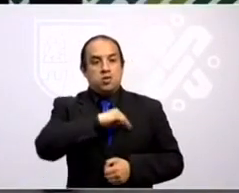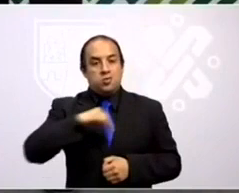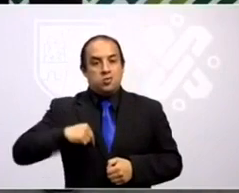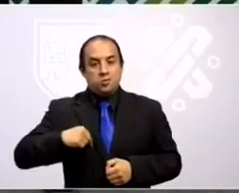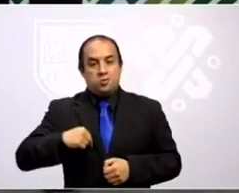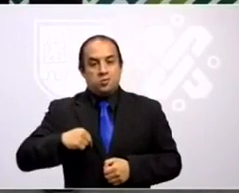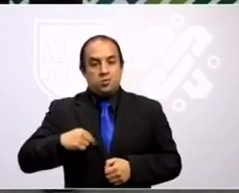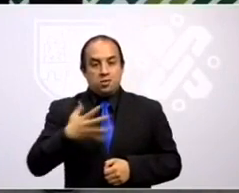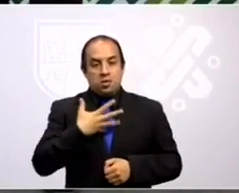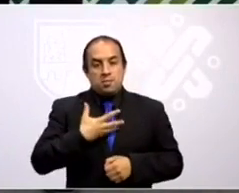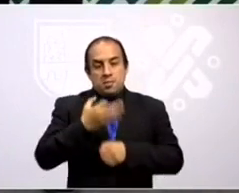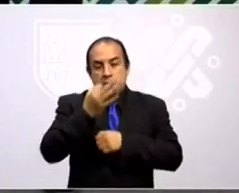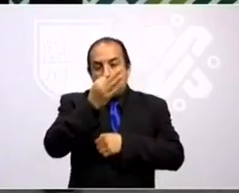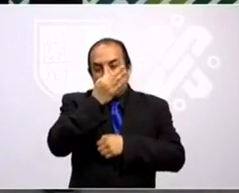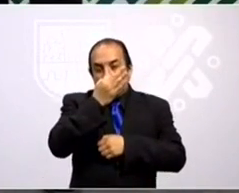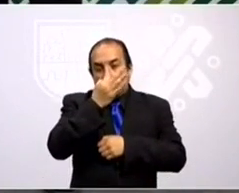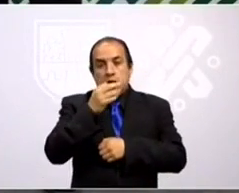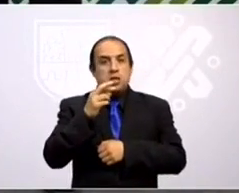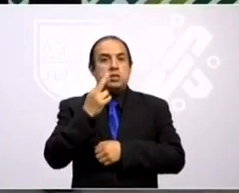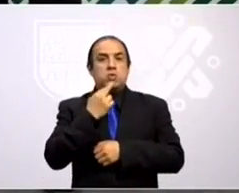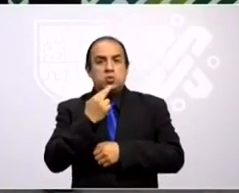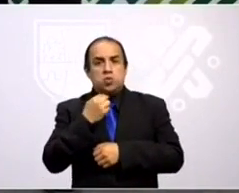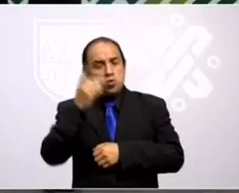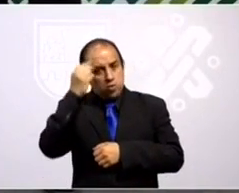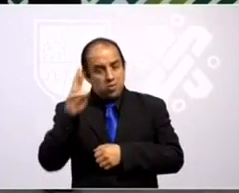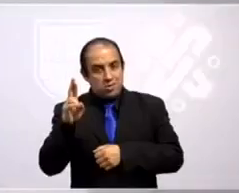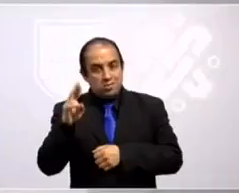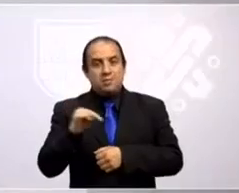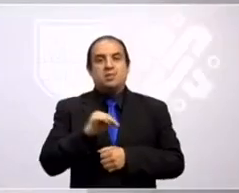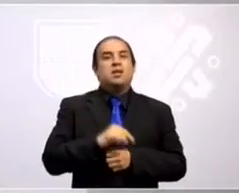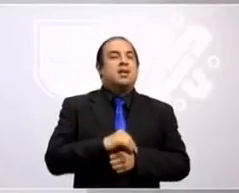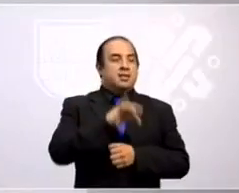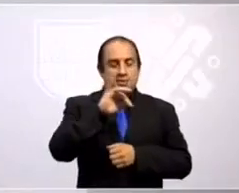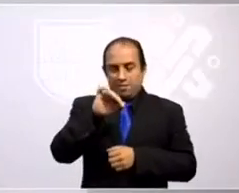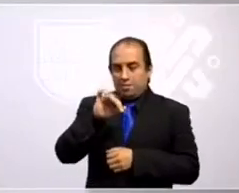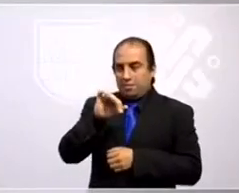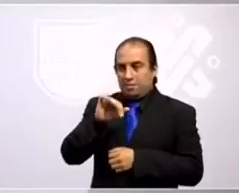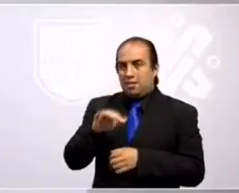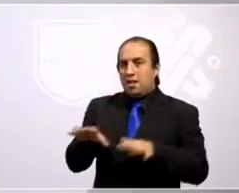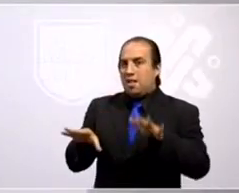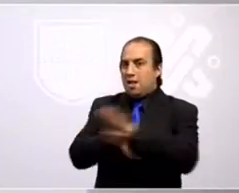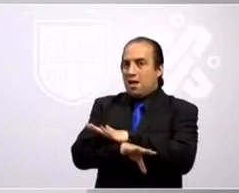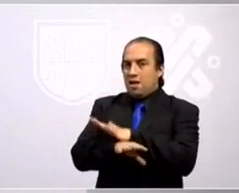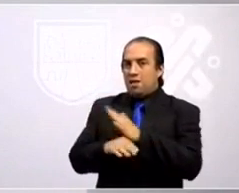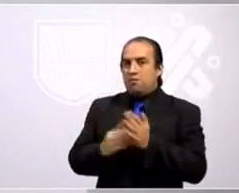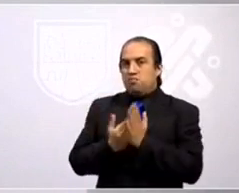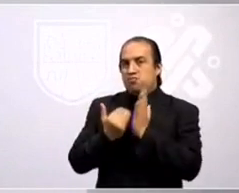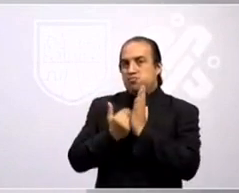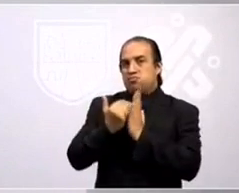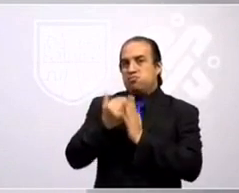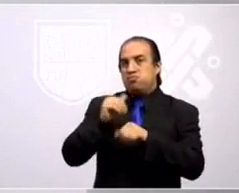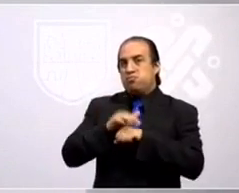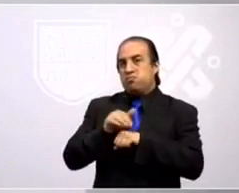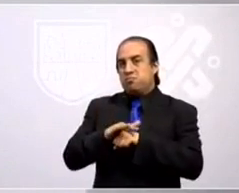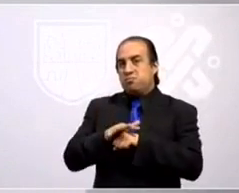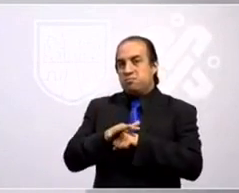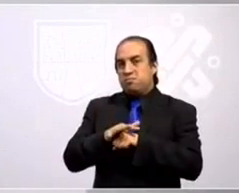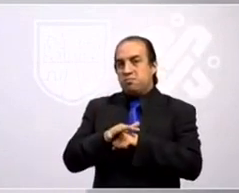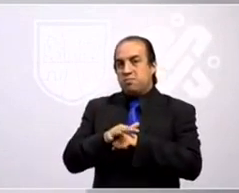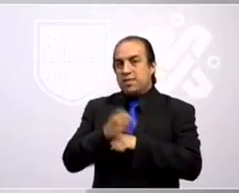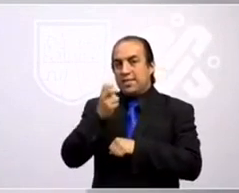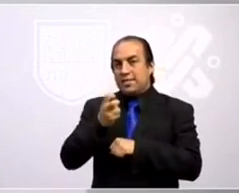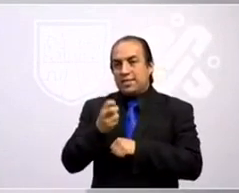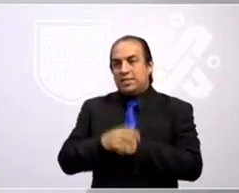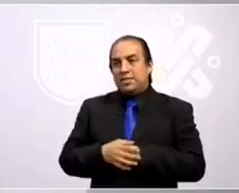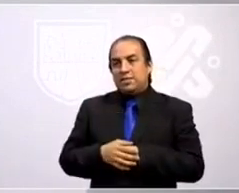prácticamente llamas más cerca del rojo doctora sí sobre todo el cambio de tendencia es lo que es lo que